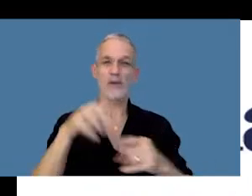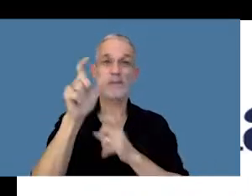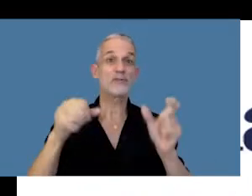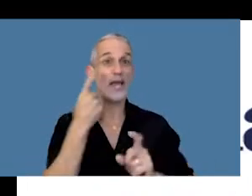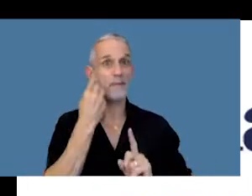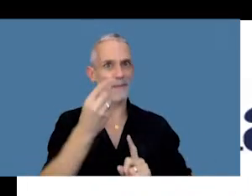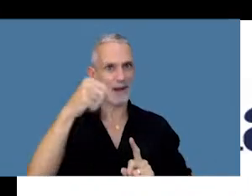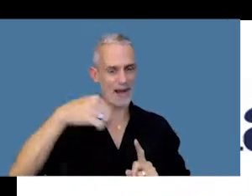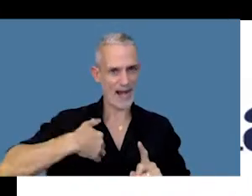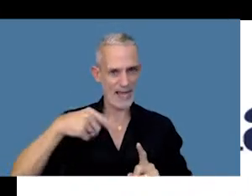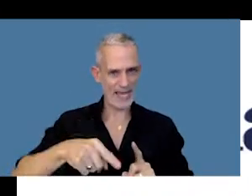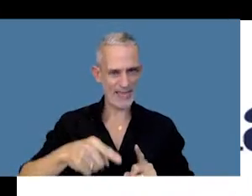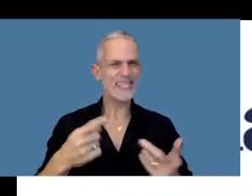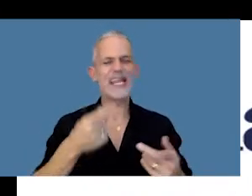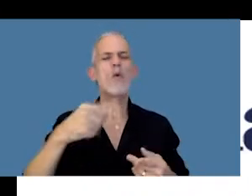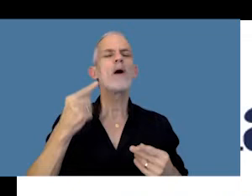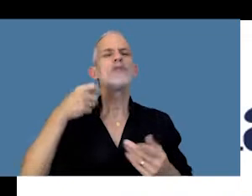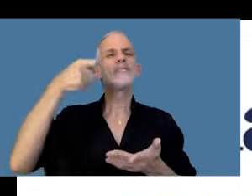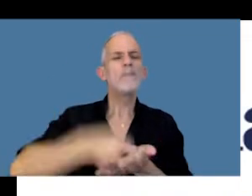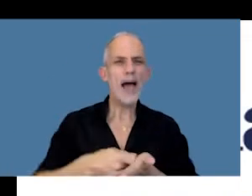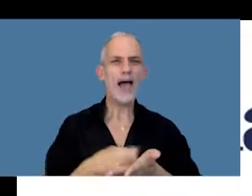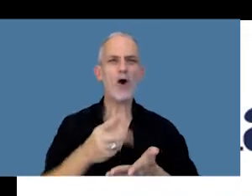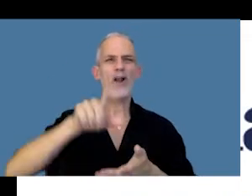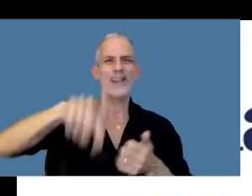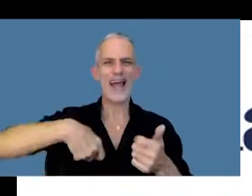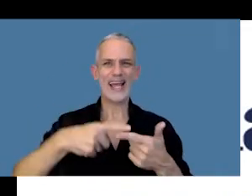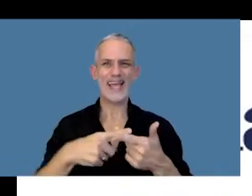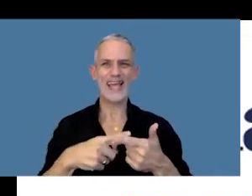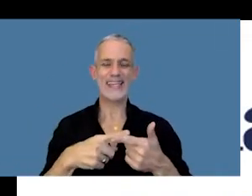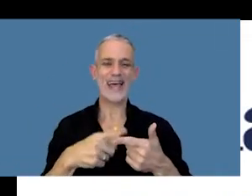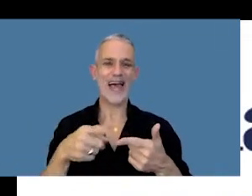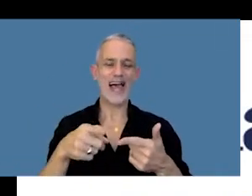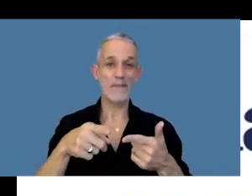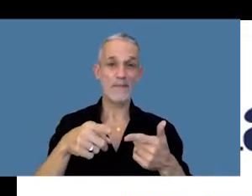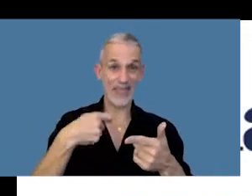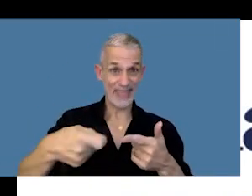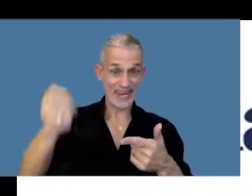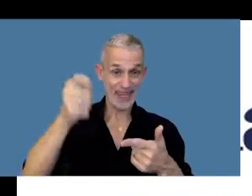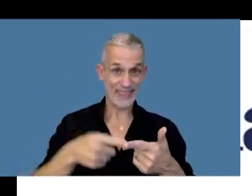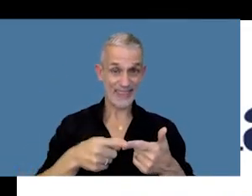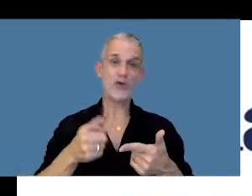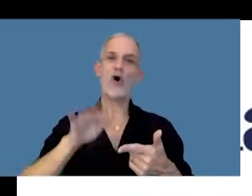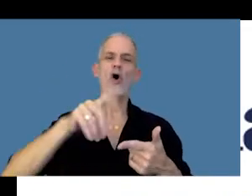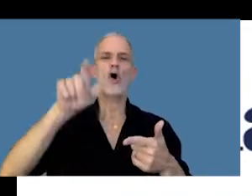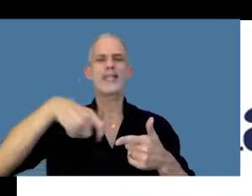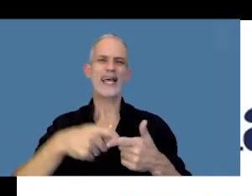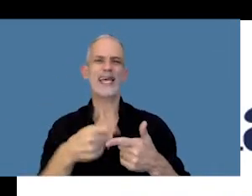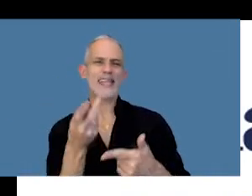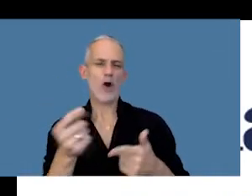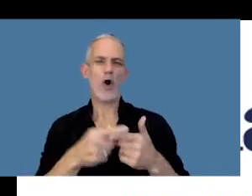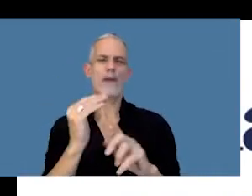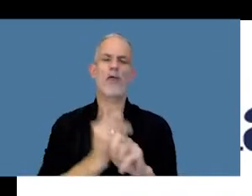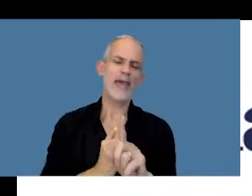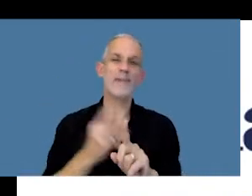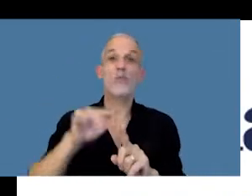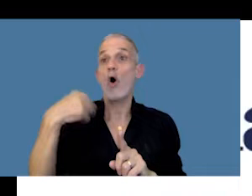argentinos, cuando se abonen con tarjeta de crédito, tarjeta de compras, tarjeta de débito u